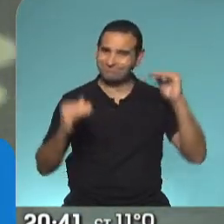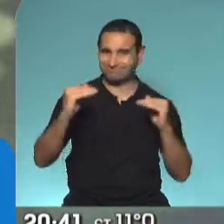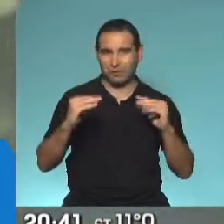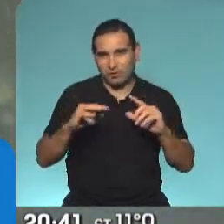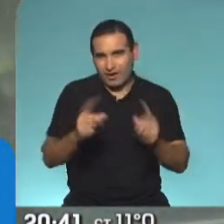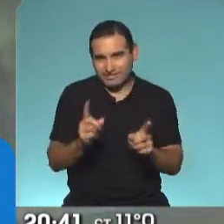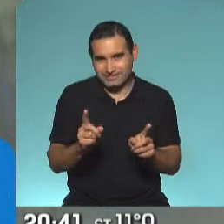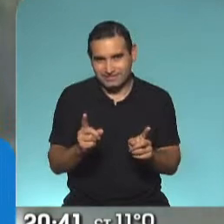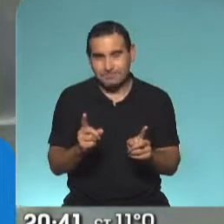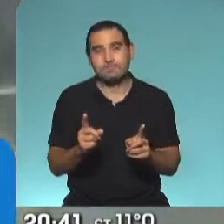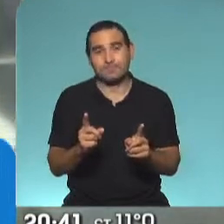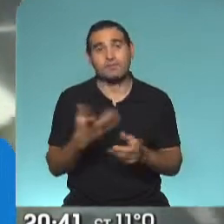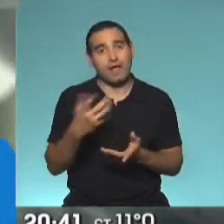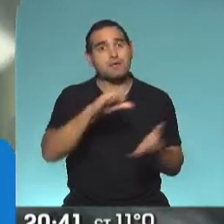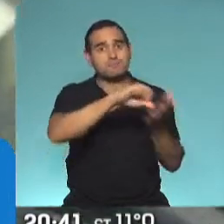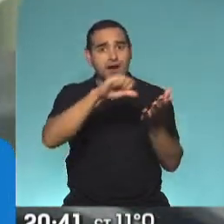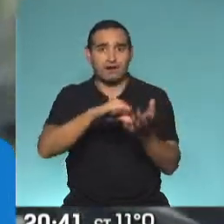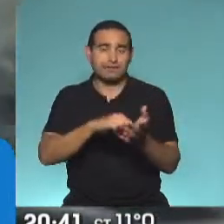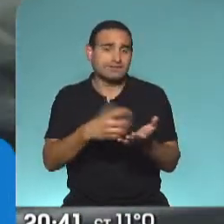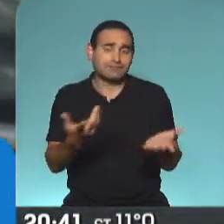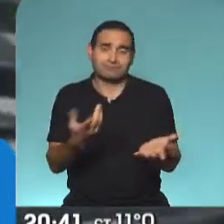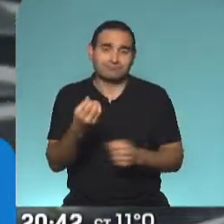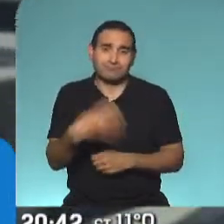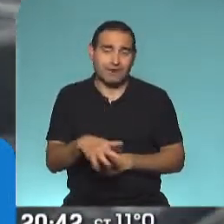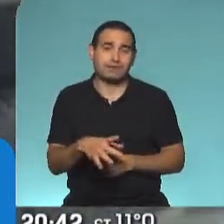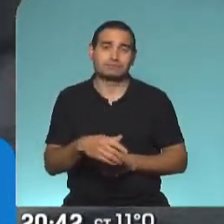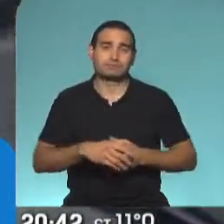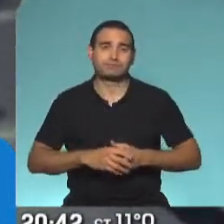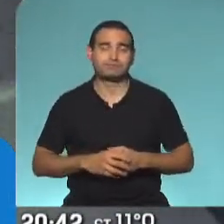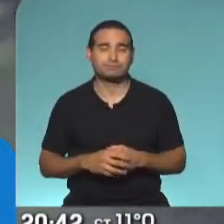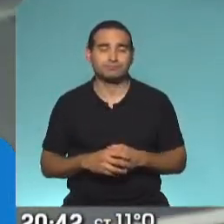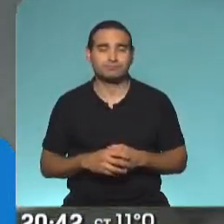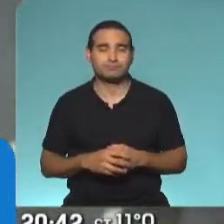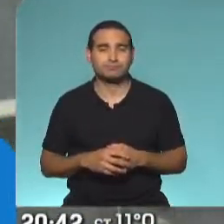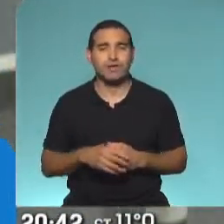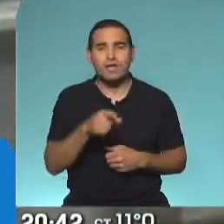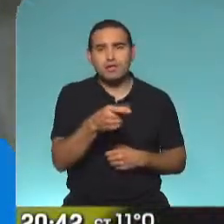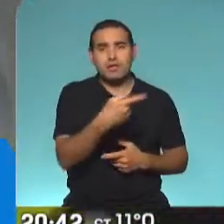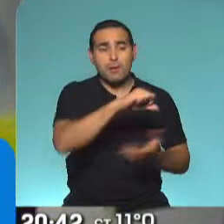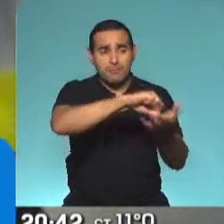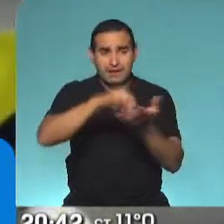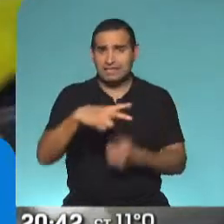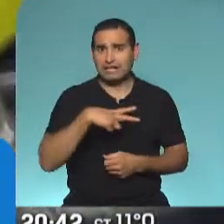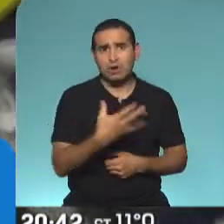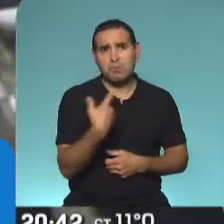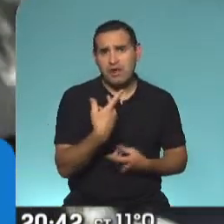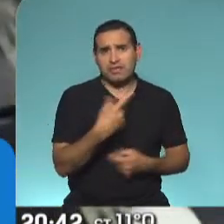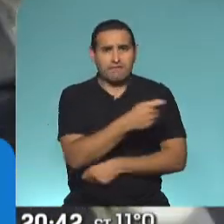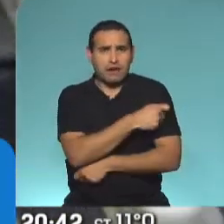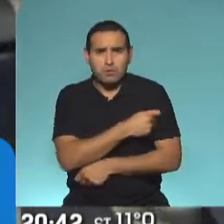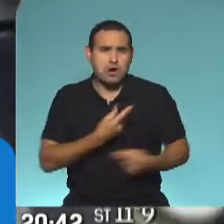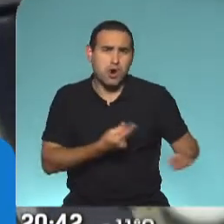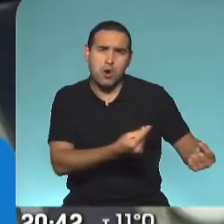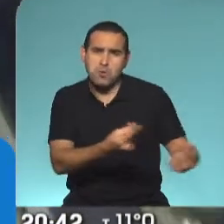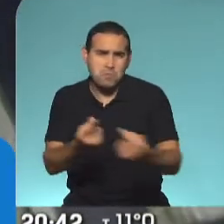equitativo cuando bastantes países van a quedar afuera porque pueden auto financiarse ellos pueden tener todas las dosis que quieran de las vacunas y